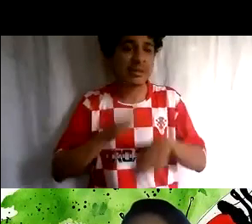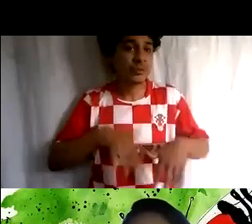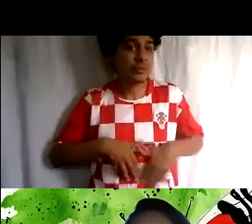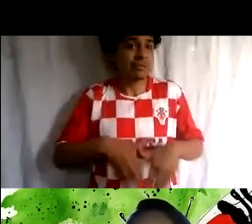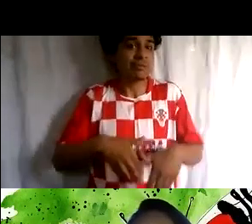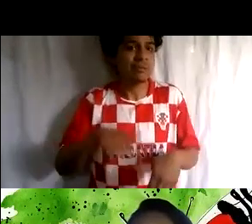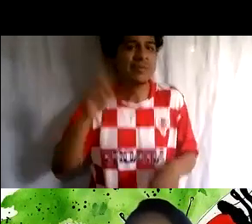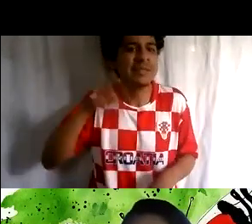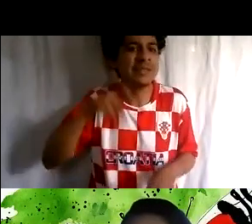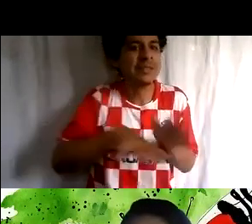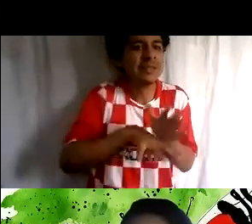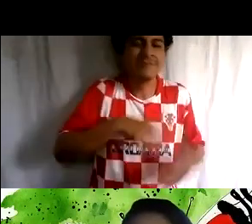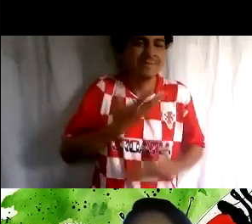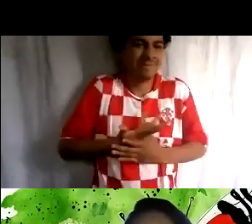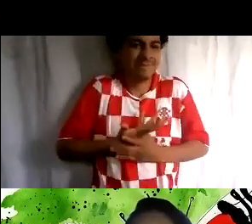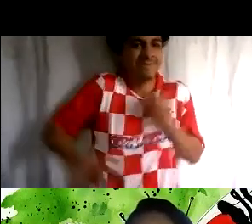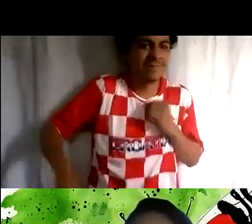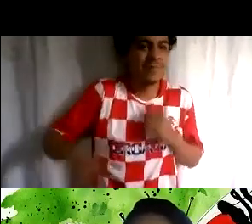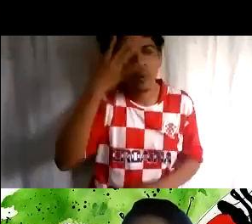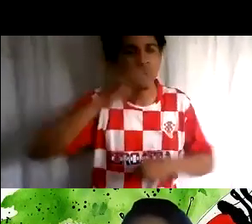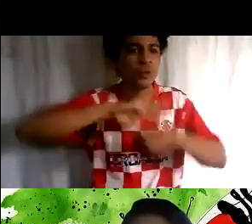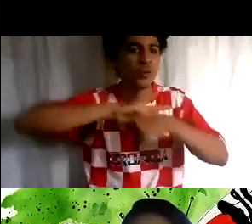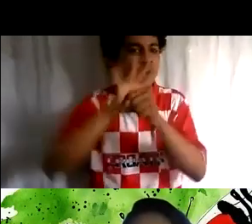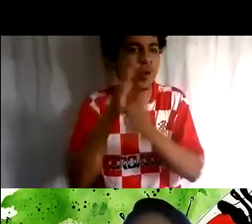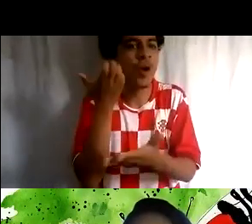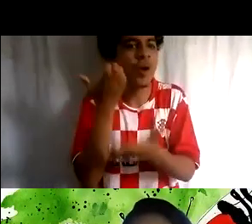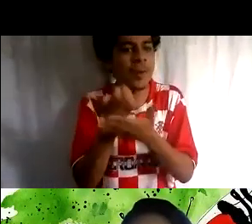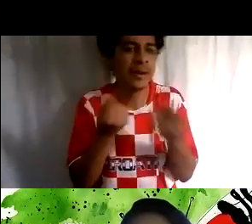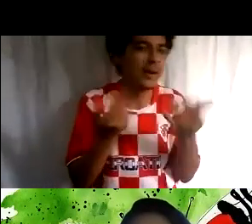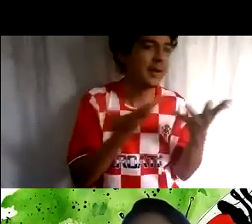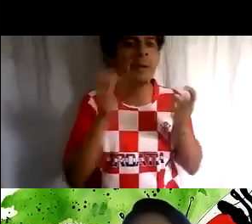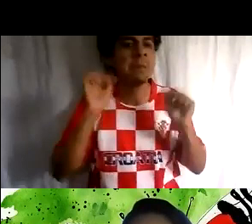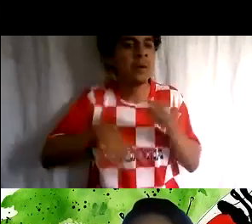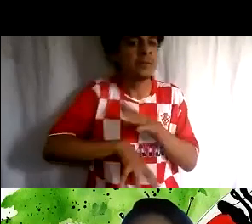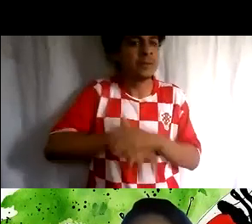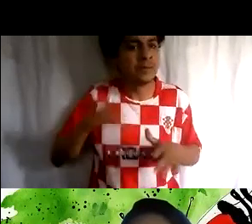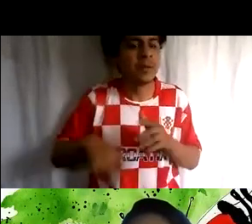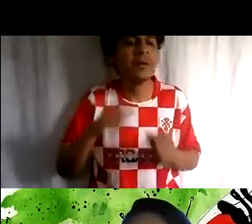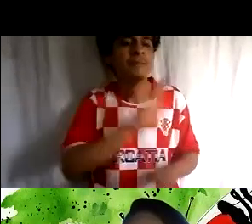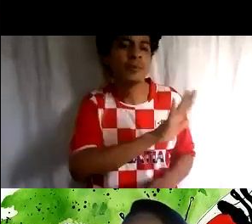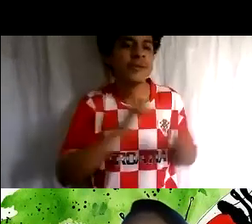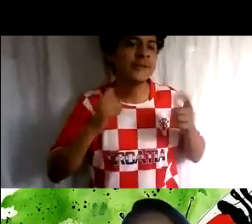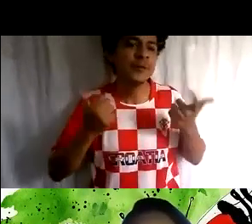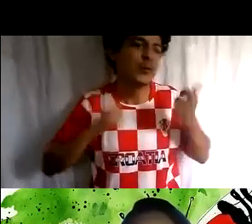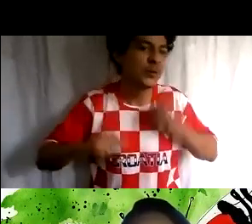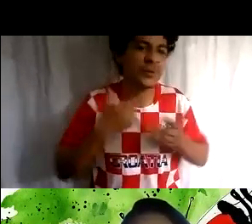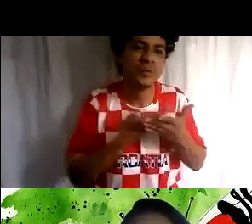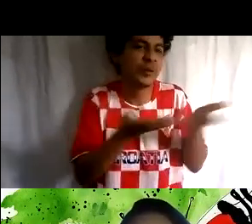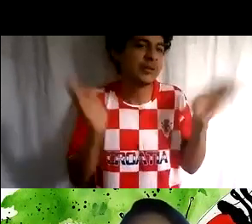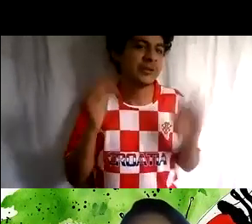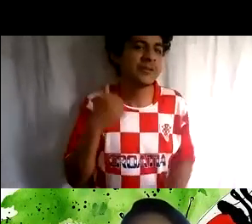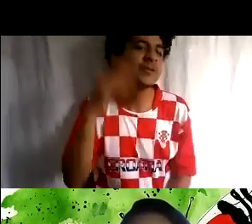Solamente es una práctica que aprenden en la imitación. También eso incluso